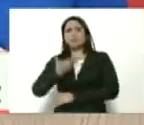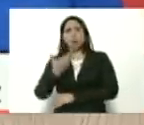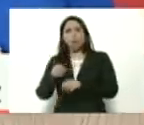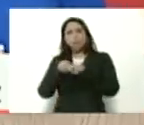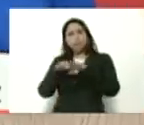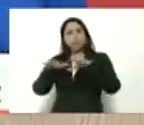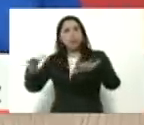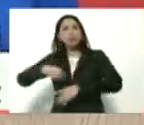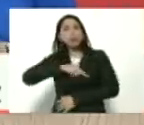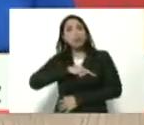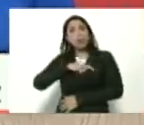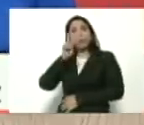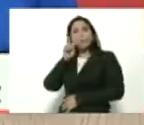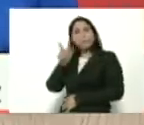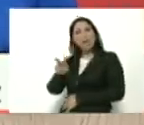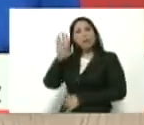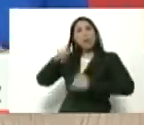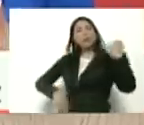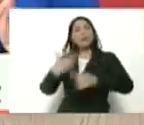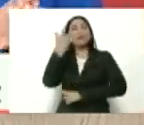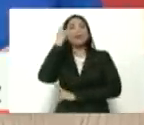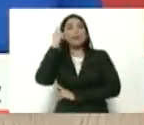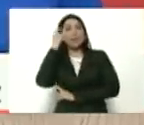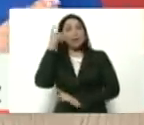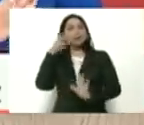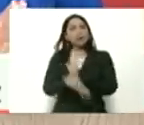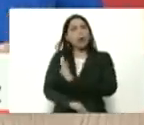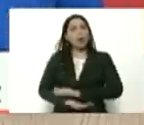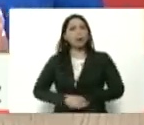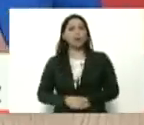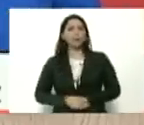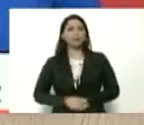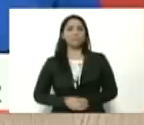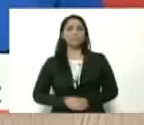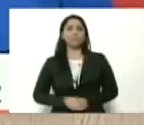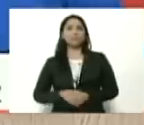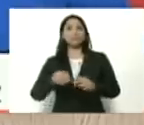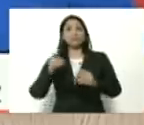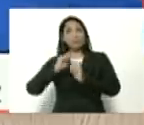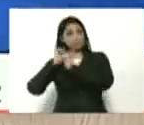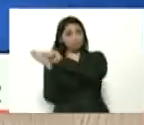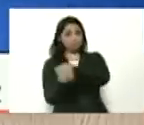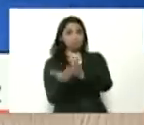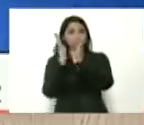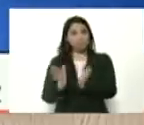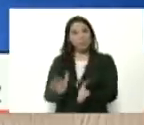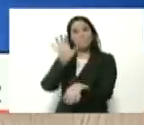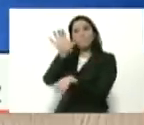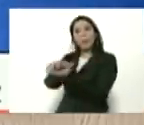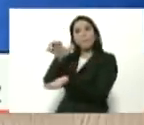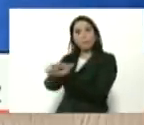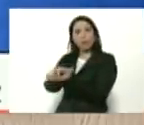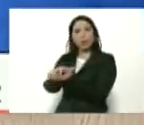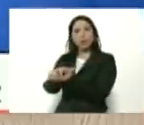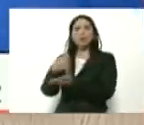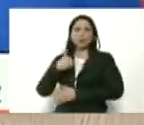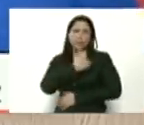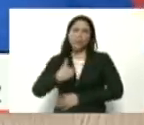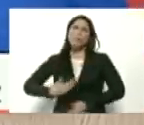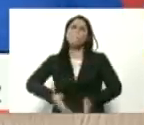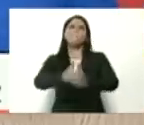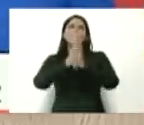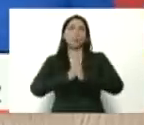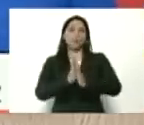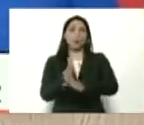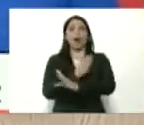venido viendo los últimos tres días derivado de la Academia de Béisbol en el estado de Nueva Esparta. Yo quisiera, por favor,